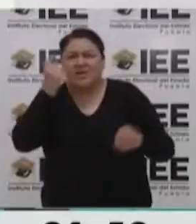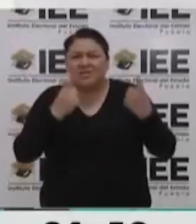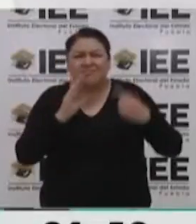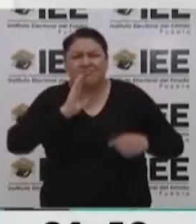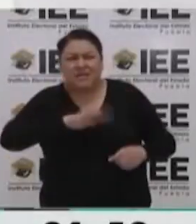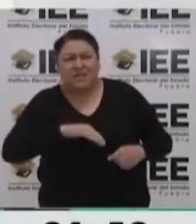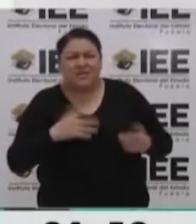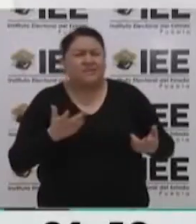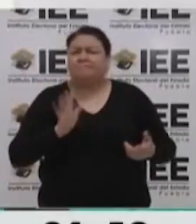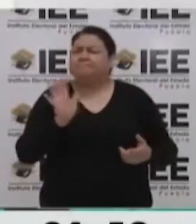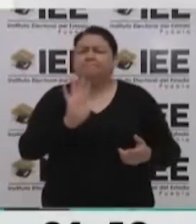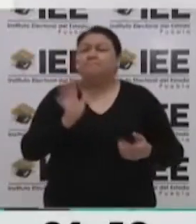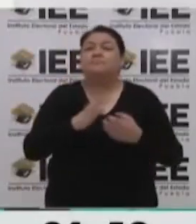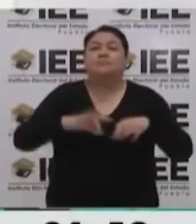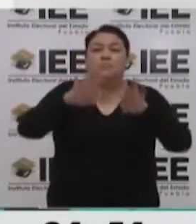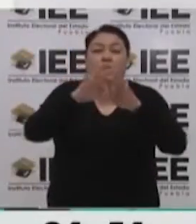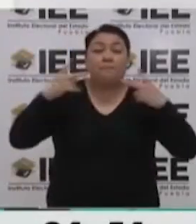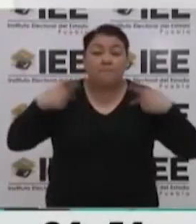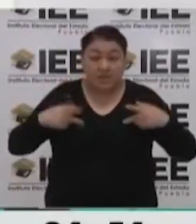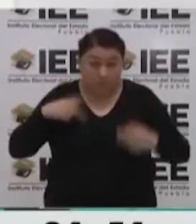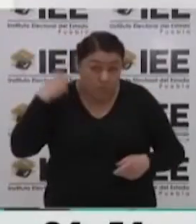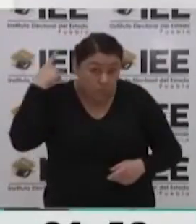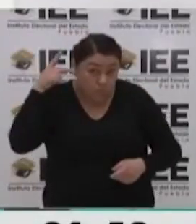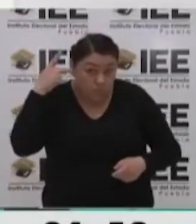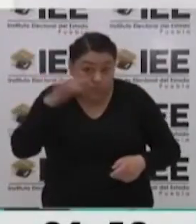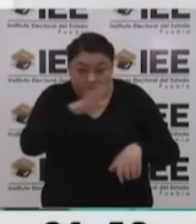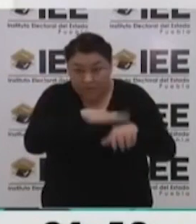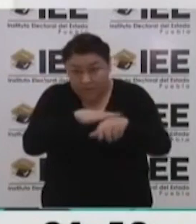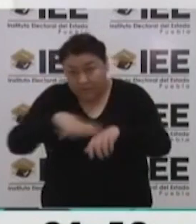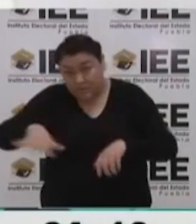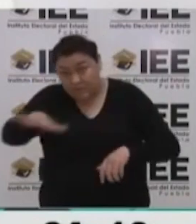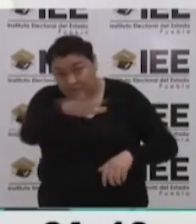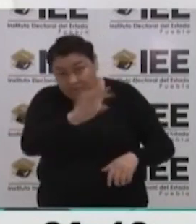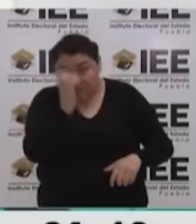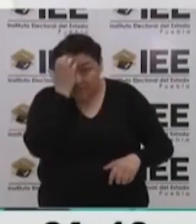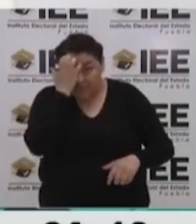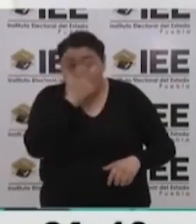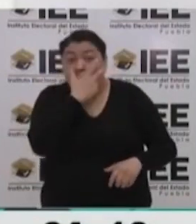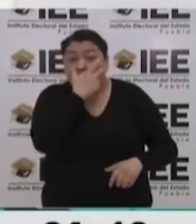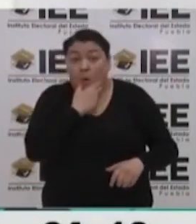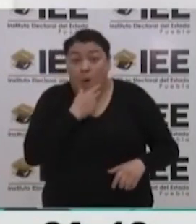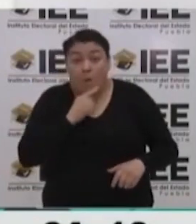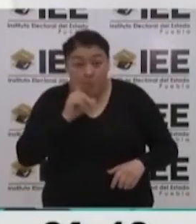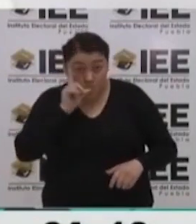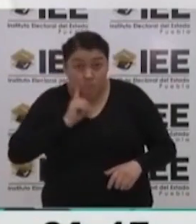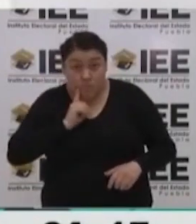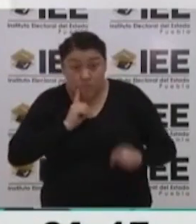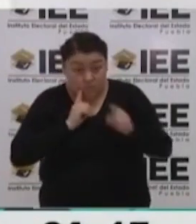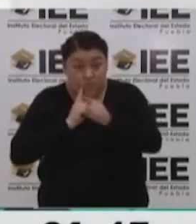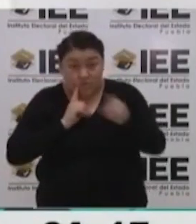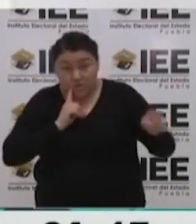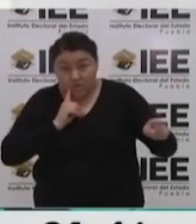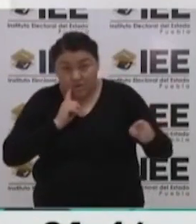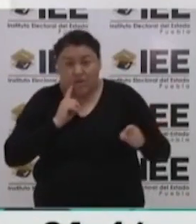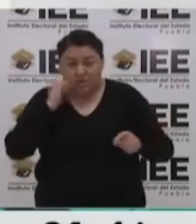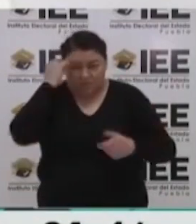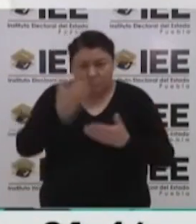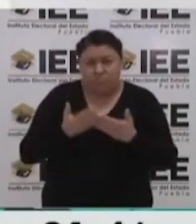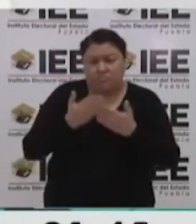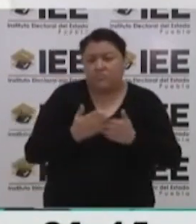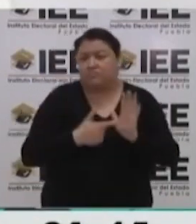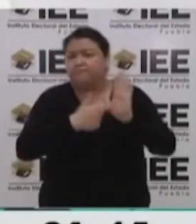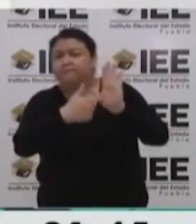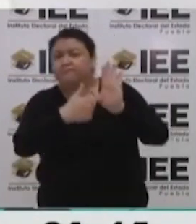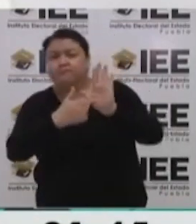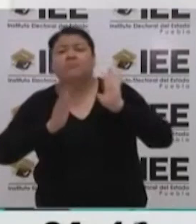es muy importante que el poblano sepa hoy que hay mujeres y hombres aquí en donde han expuesto sus propuestas yo pido